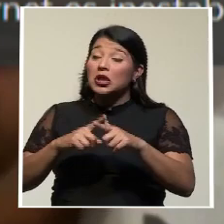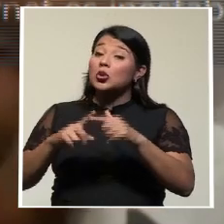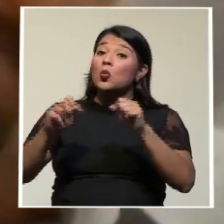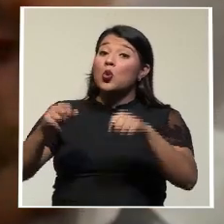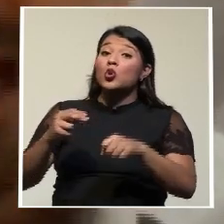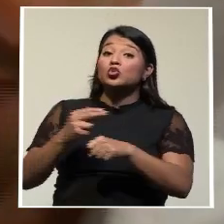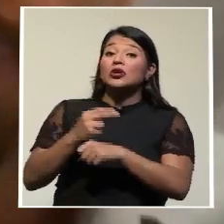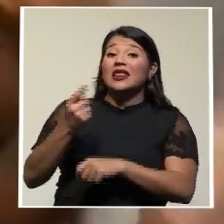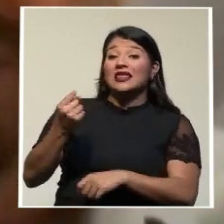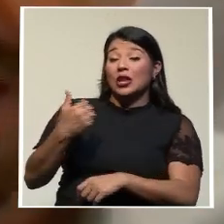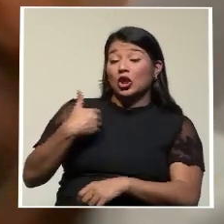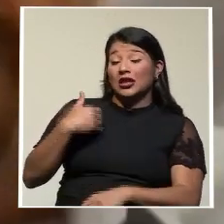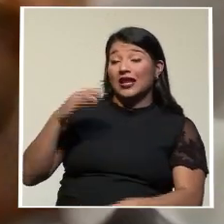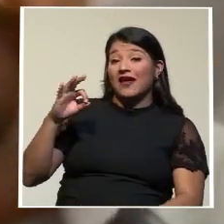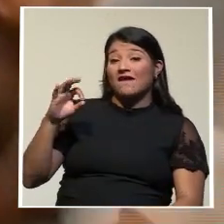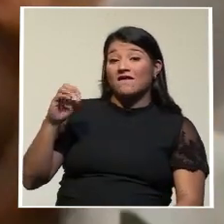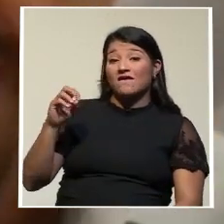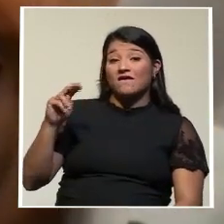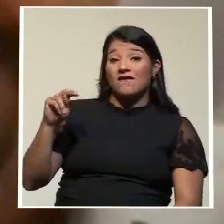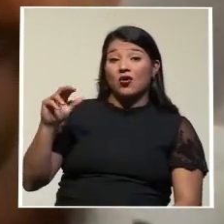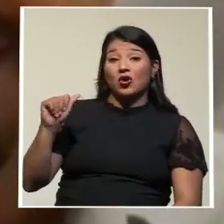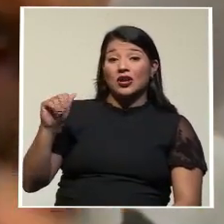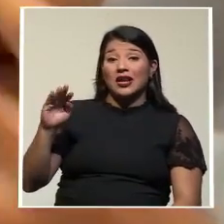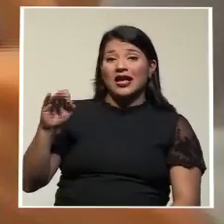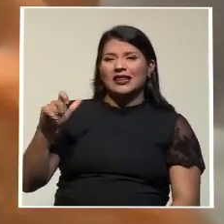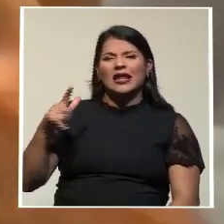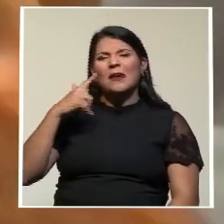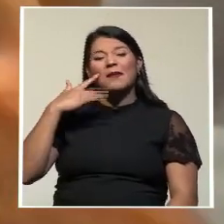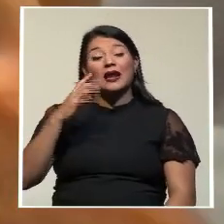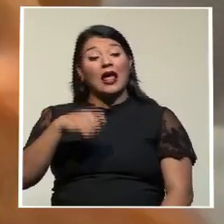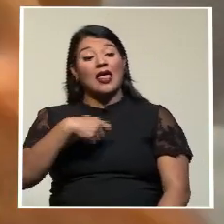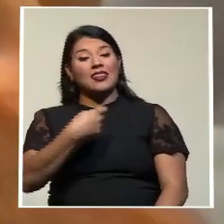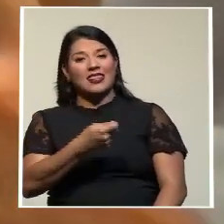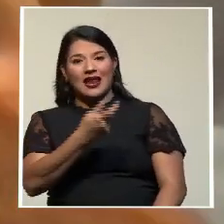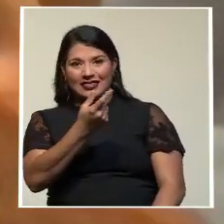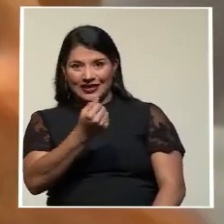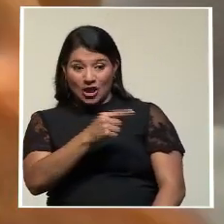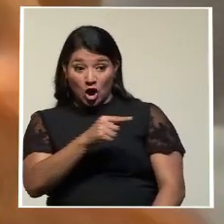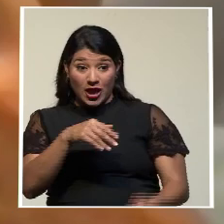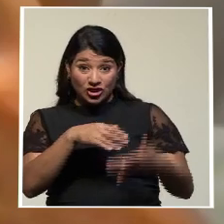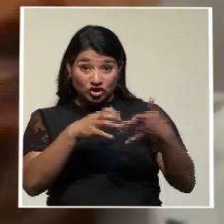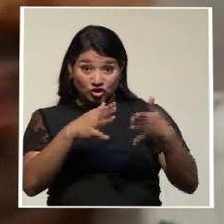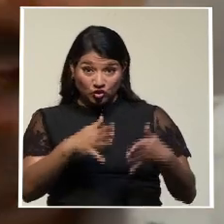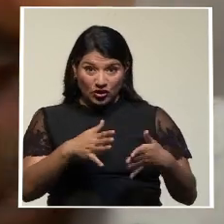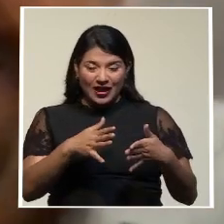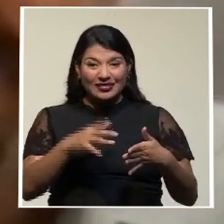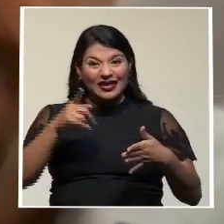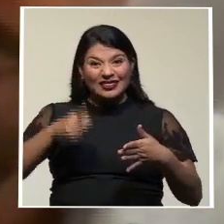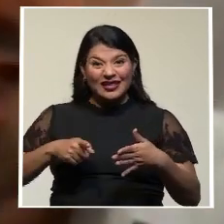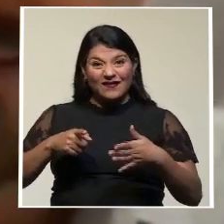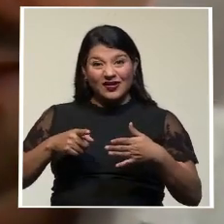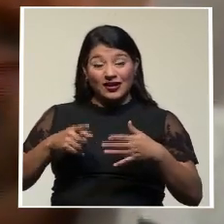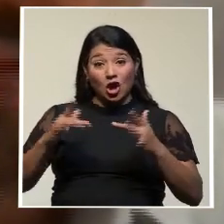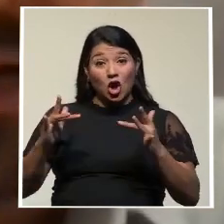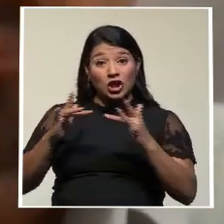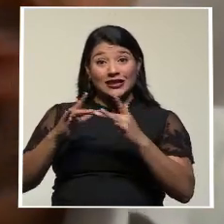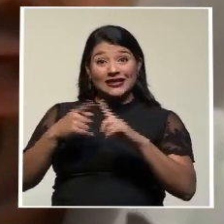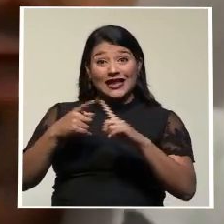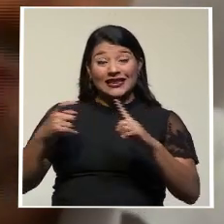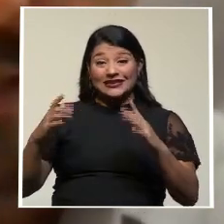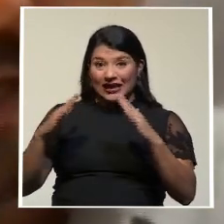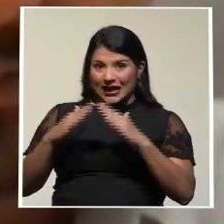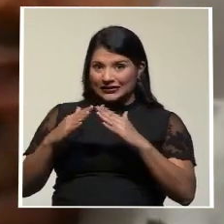Fonatel para darle un subsidio a esos estudiantes que están con clases virtuales, que no tienen internet en su casa, para que